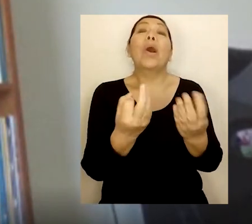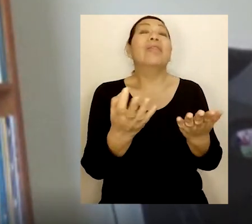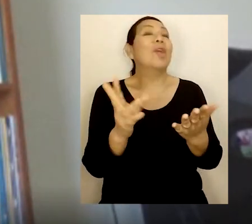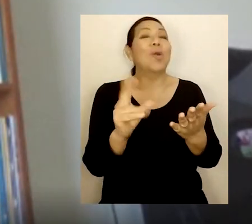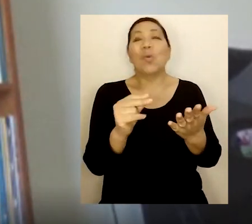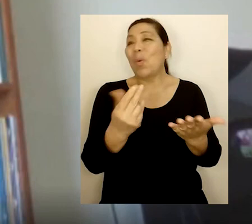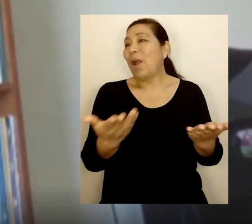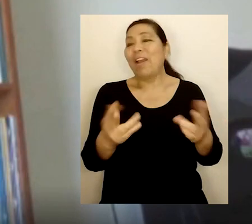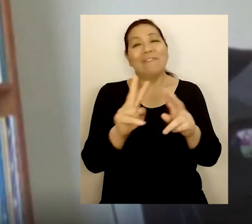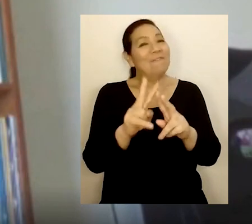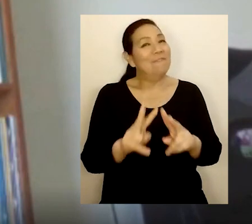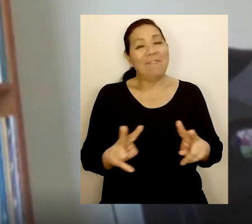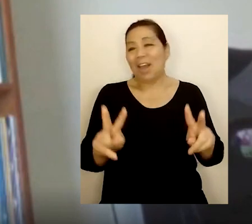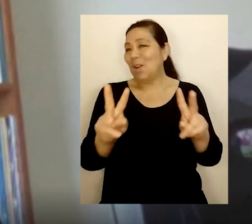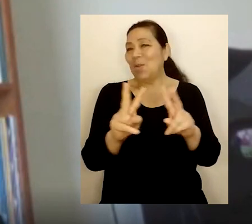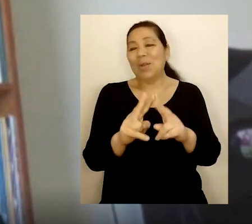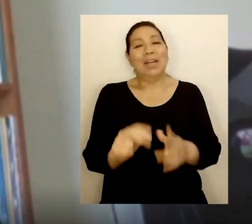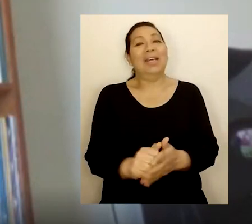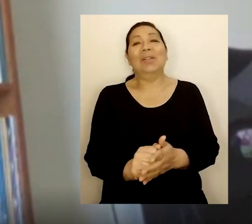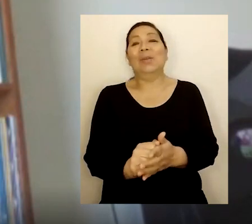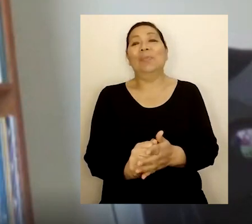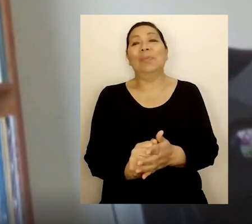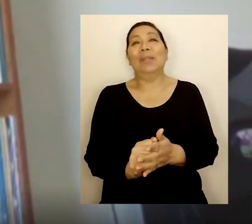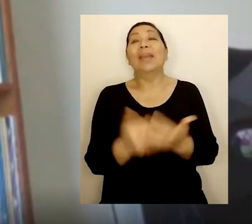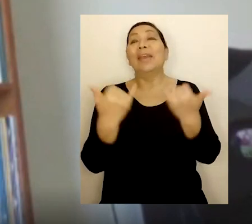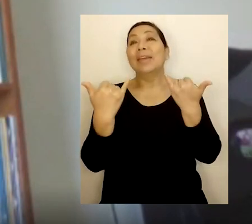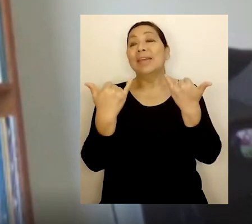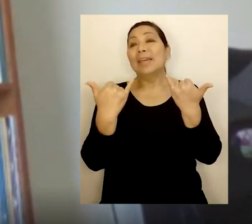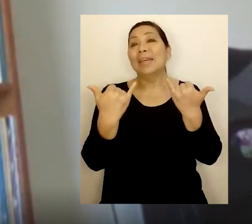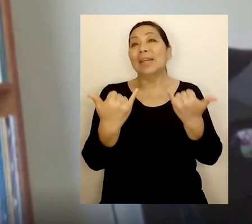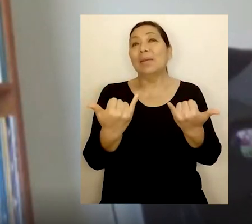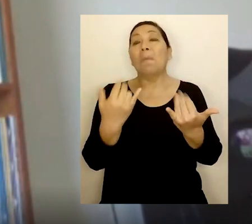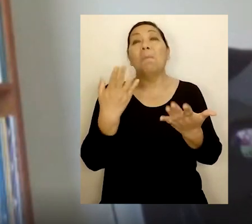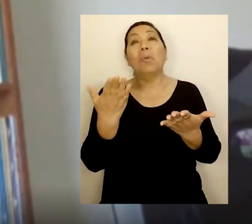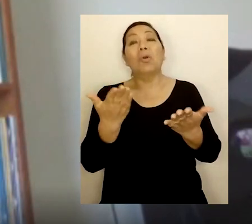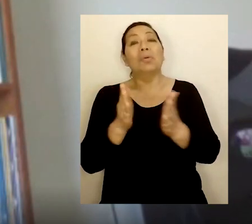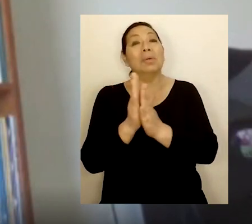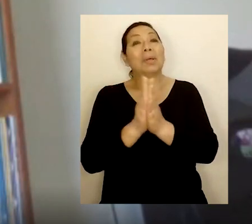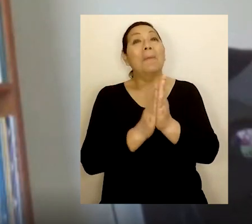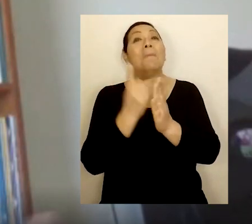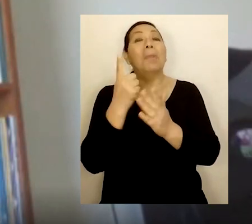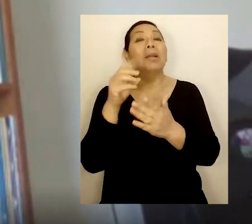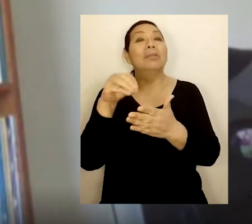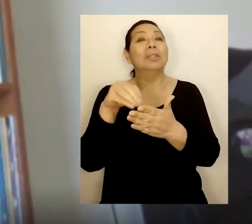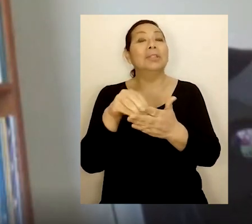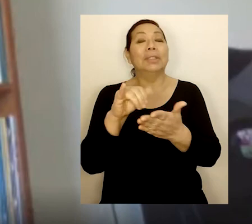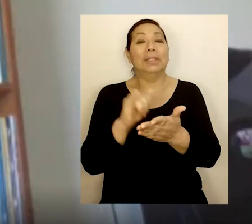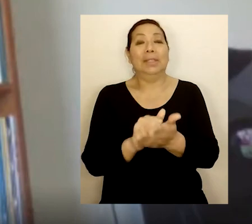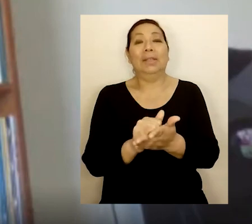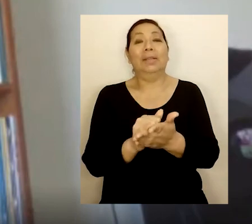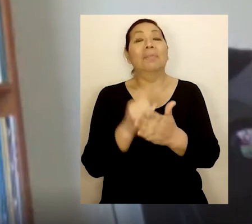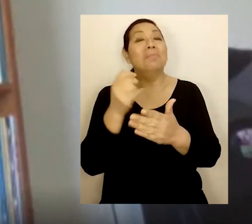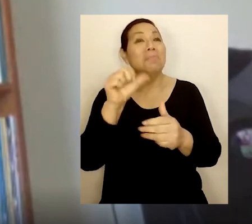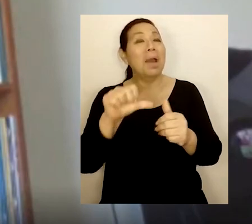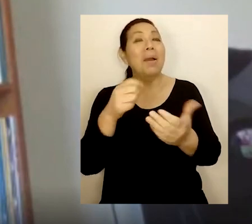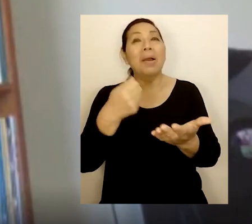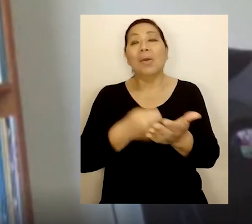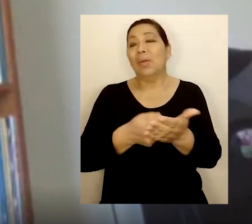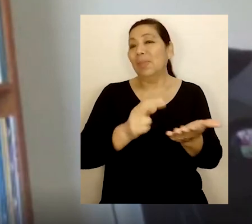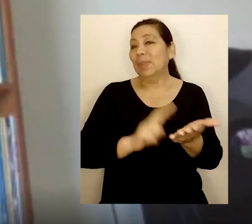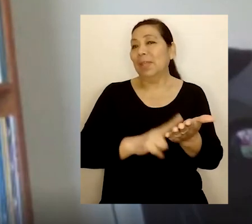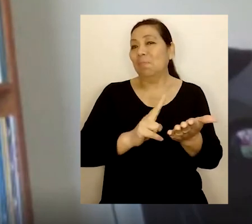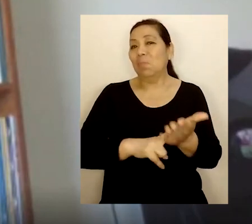pena, no había valorado los medios empleados, en este caso, por el hoy beneficiario para cometer el delito de defraudación